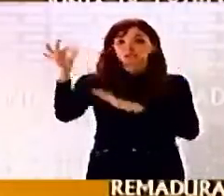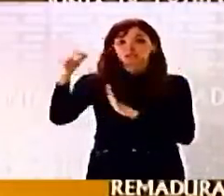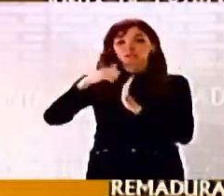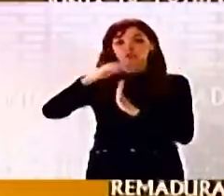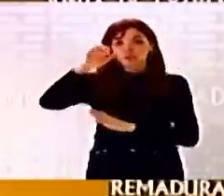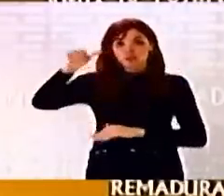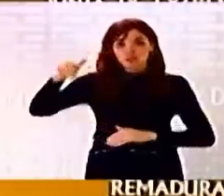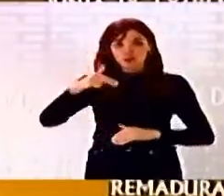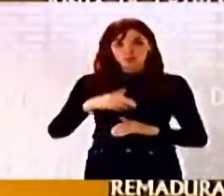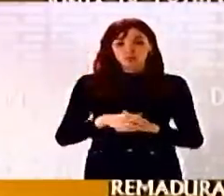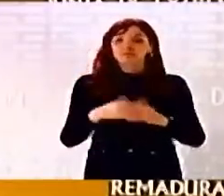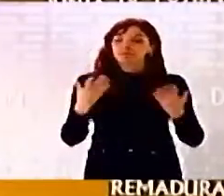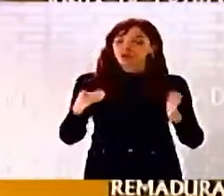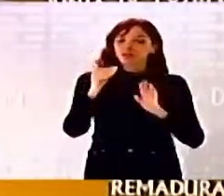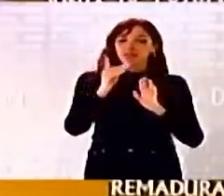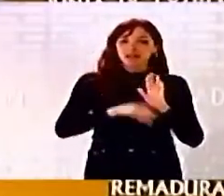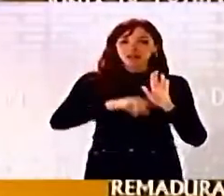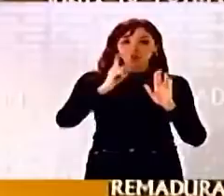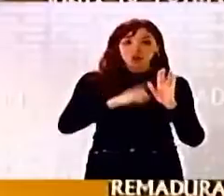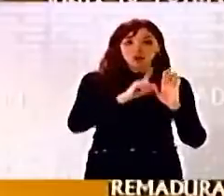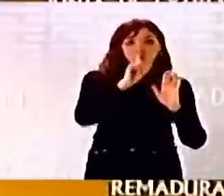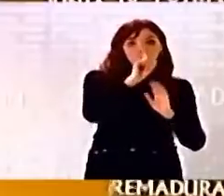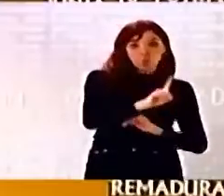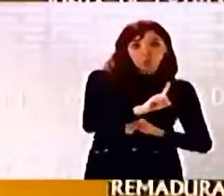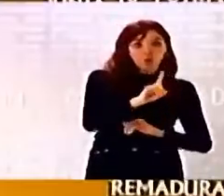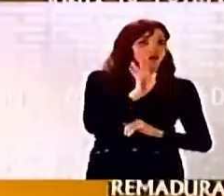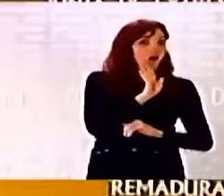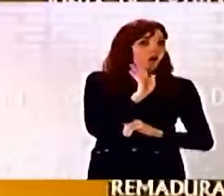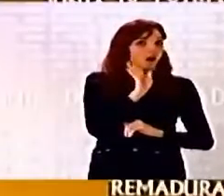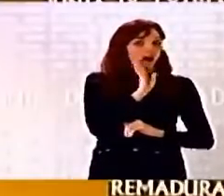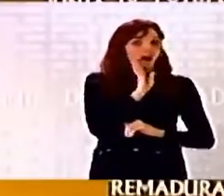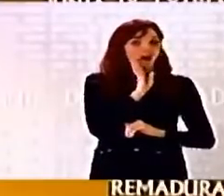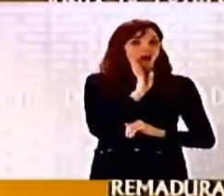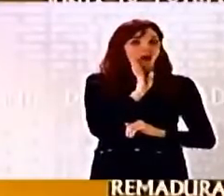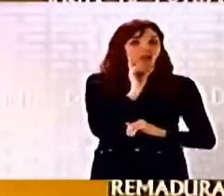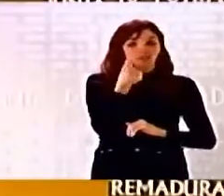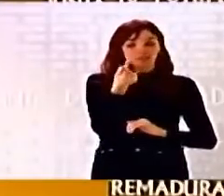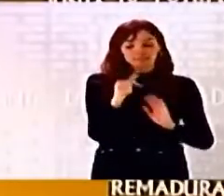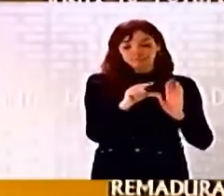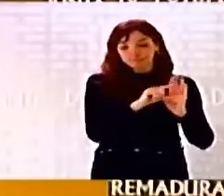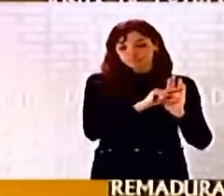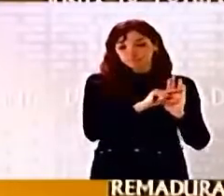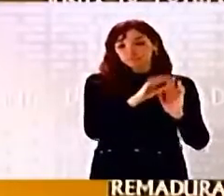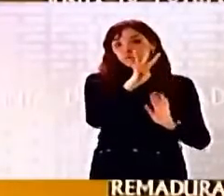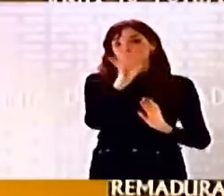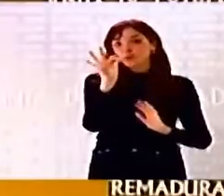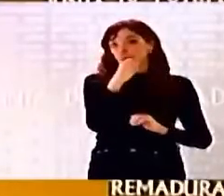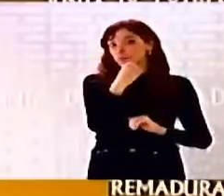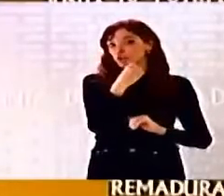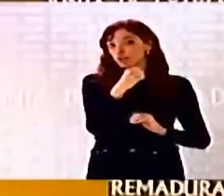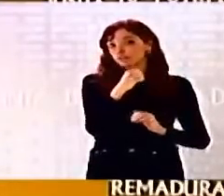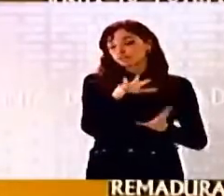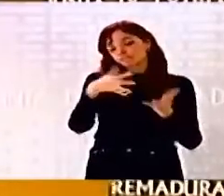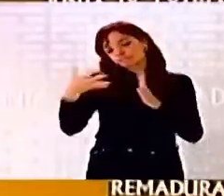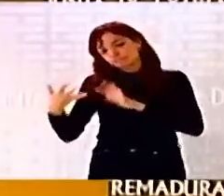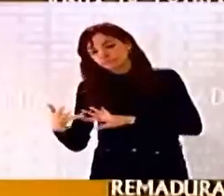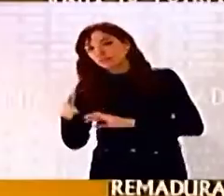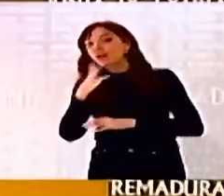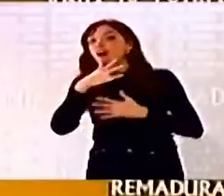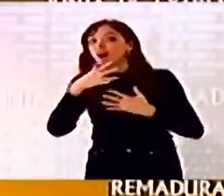decreto ley 1 pasaría de contar con una disponibilidad económica de 40 millones a